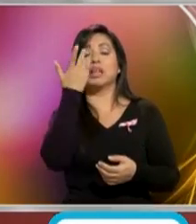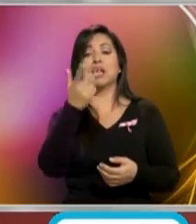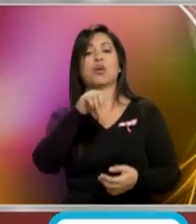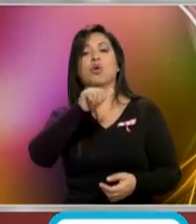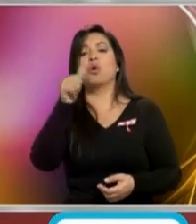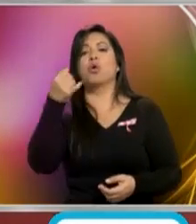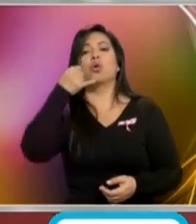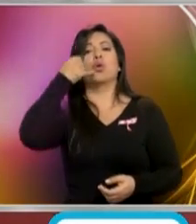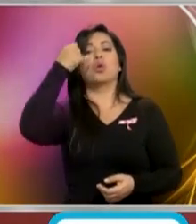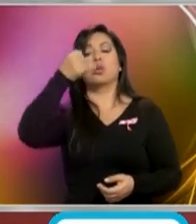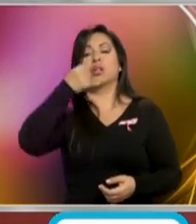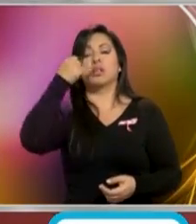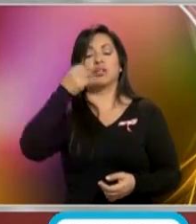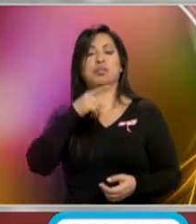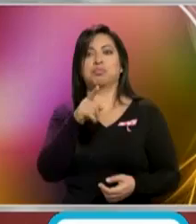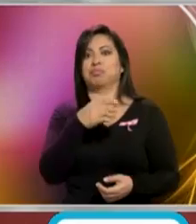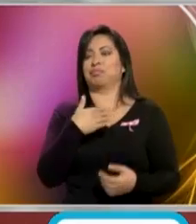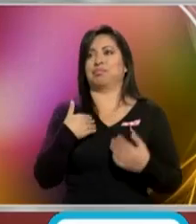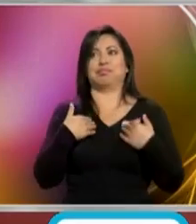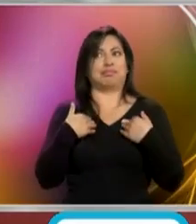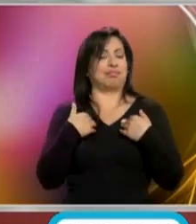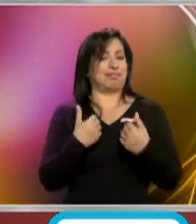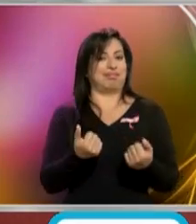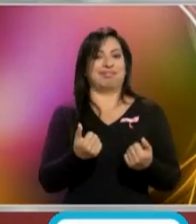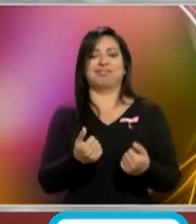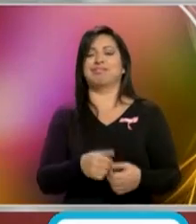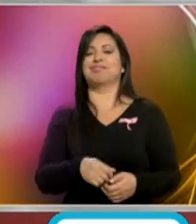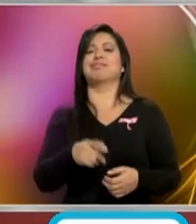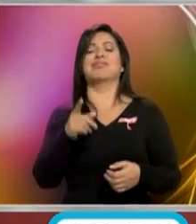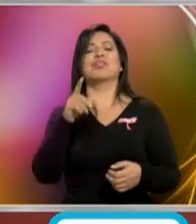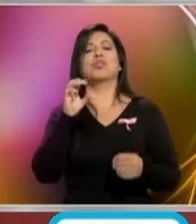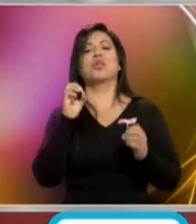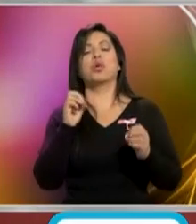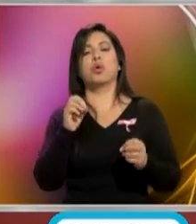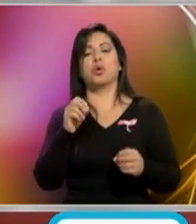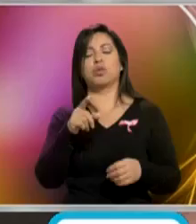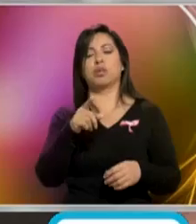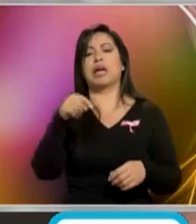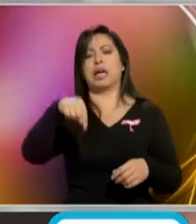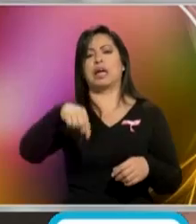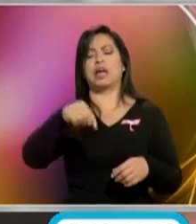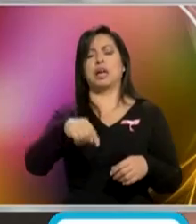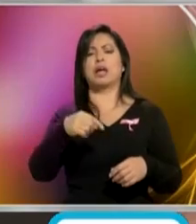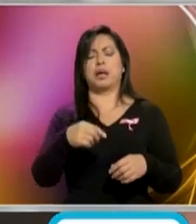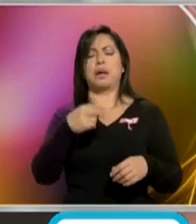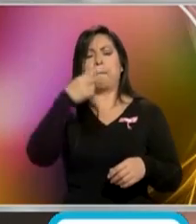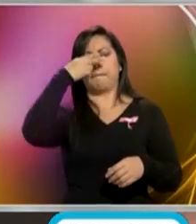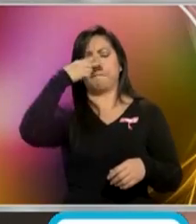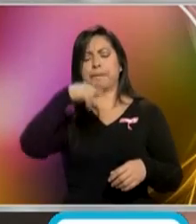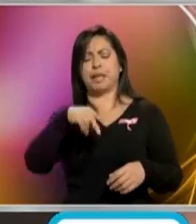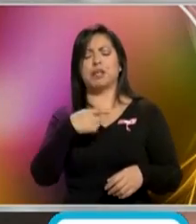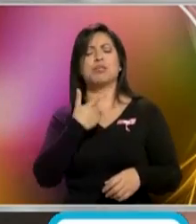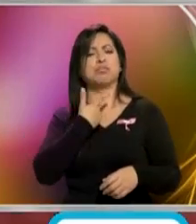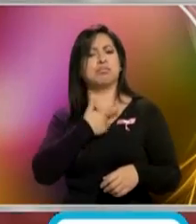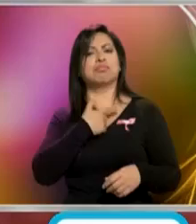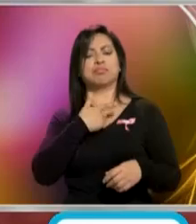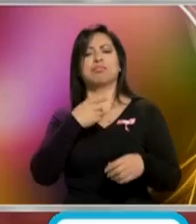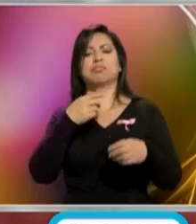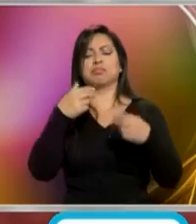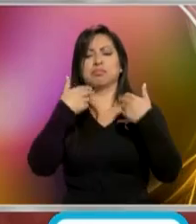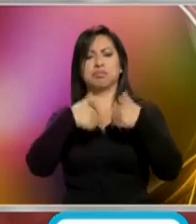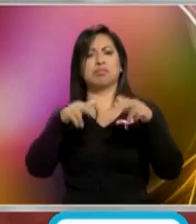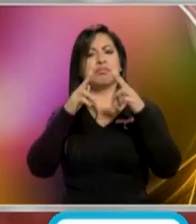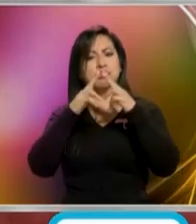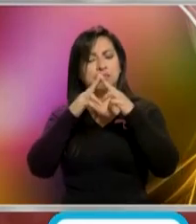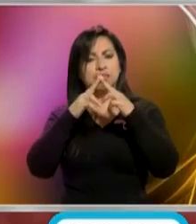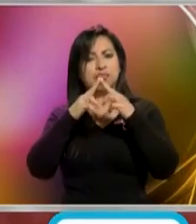no entienden o por algo que nos caracterizamos mucho en México es por la hospitalidad. Claro. ¿Cuántas veces no nos ha pasado que alguien que no habla nuestro